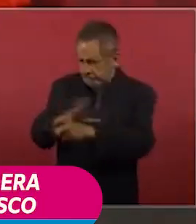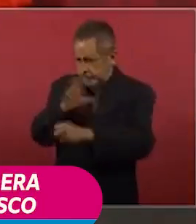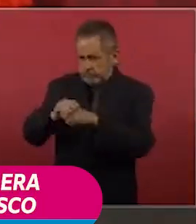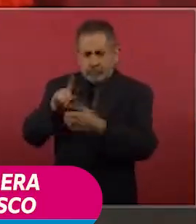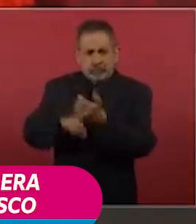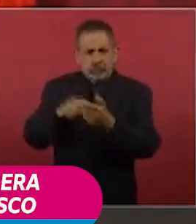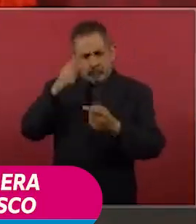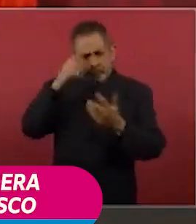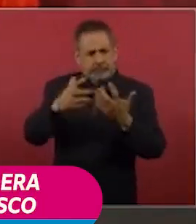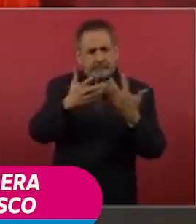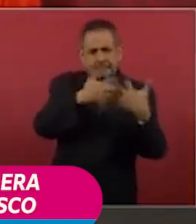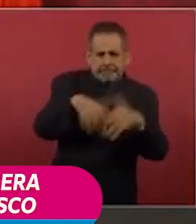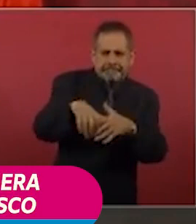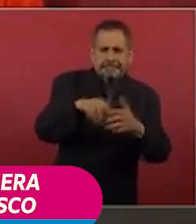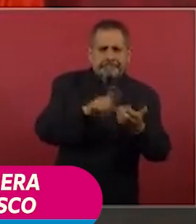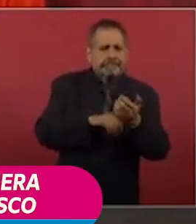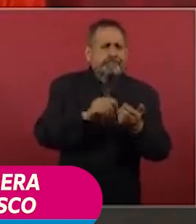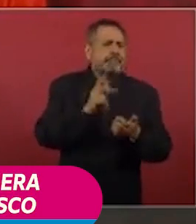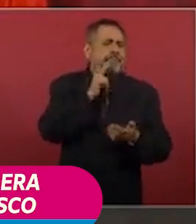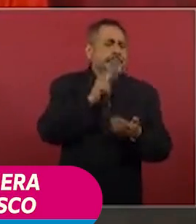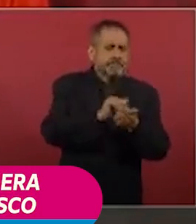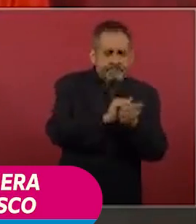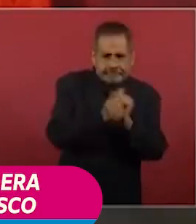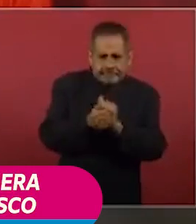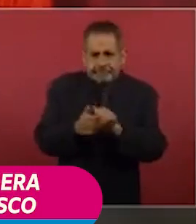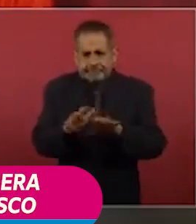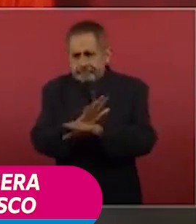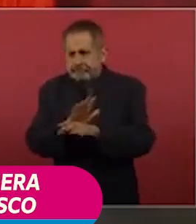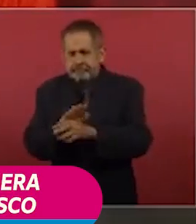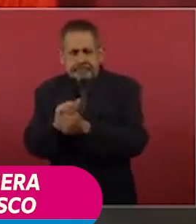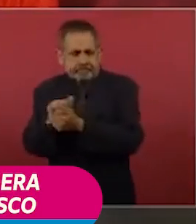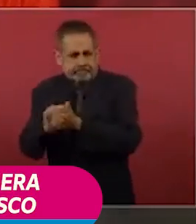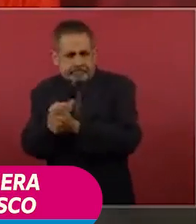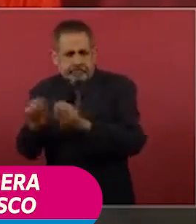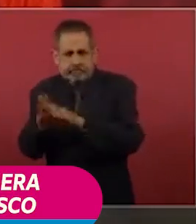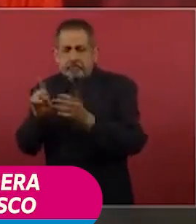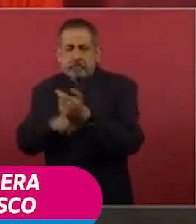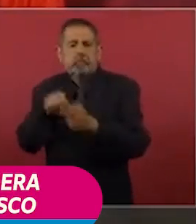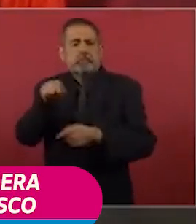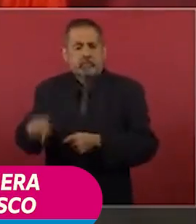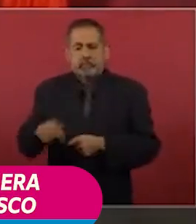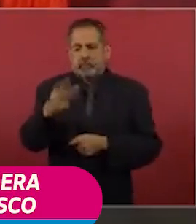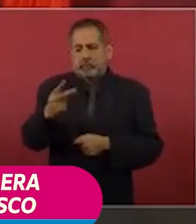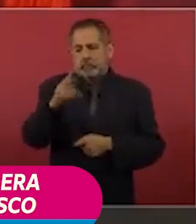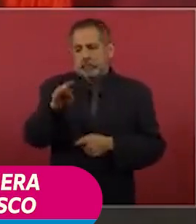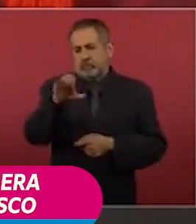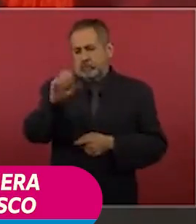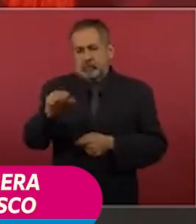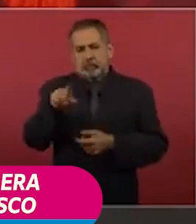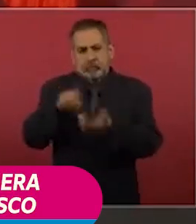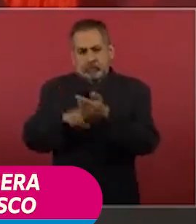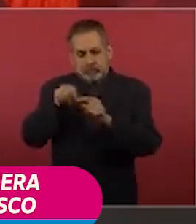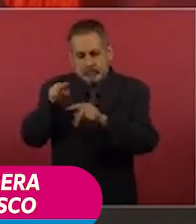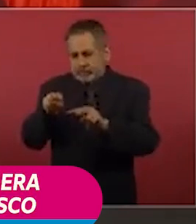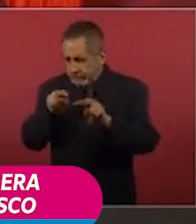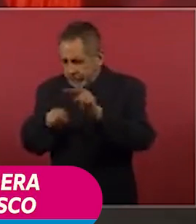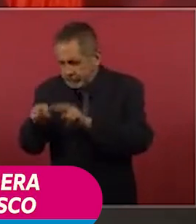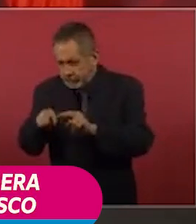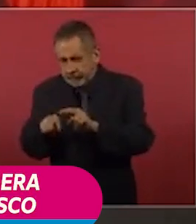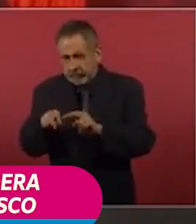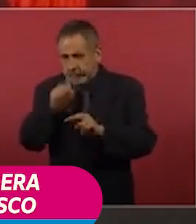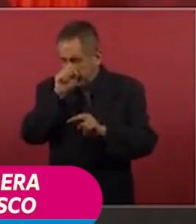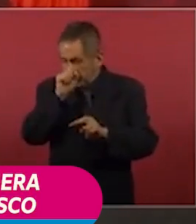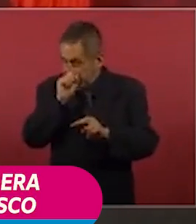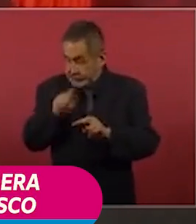de transformación, de refinación del país, ahí en Dos Bocas. Veo la refinería